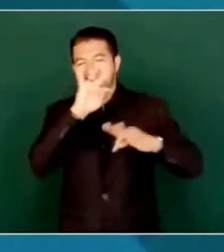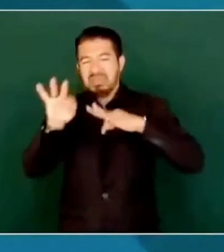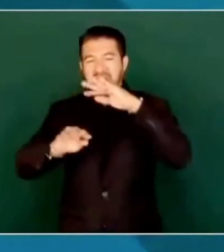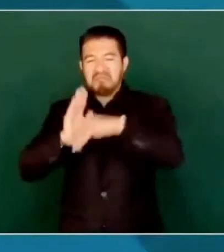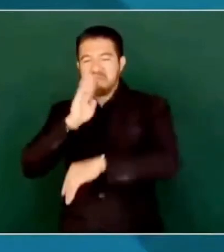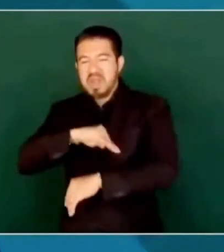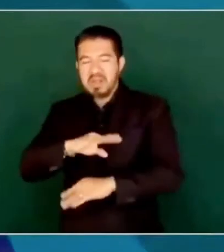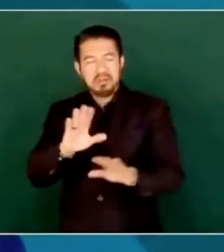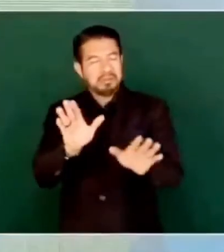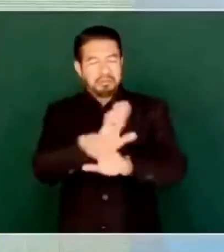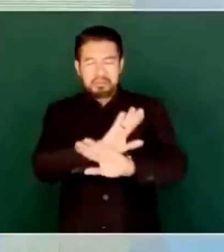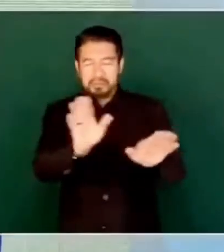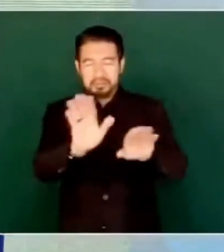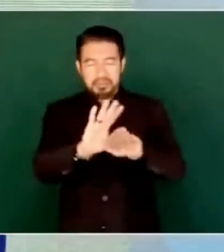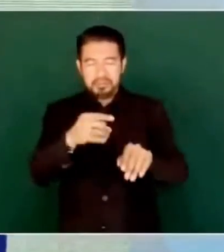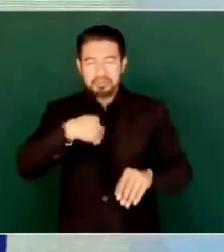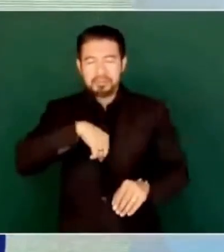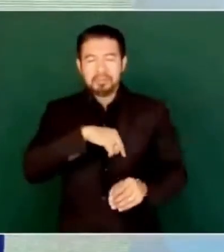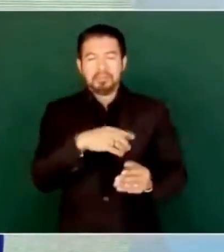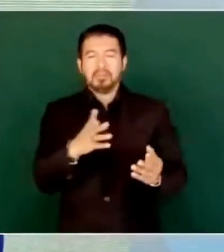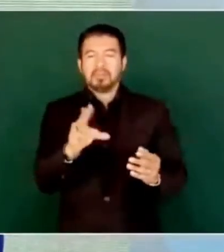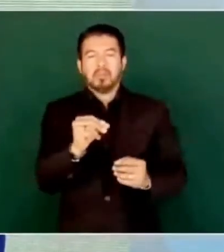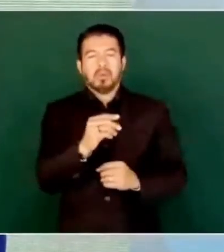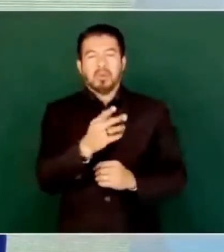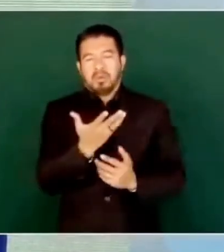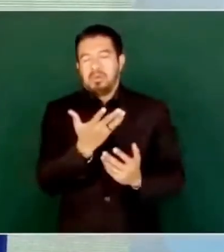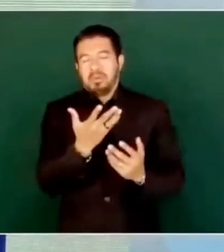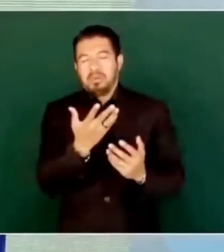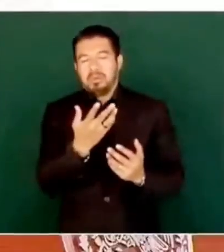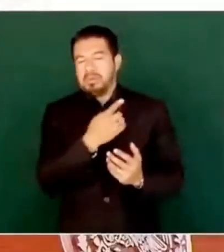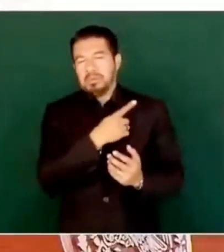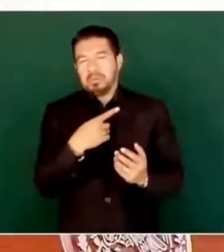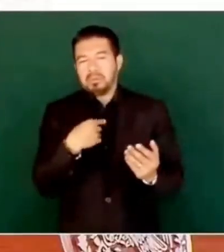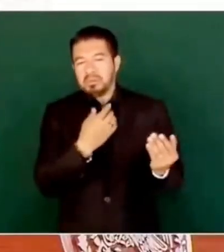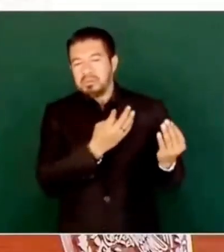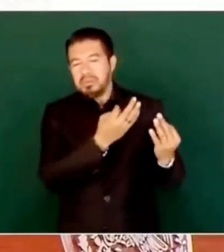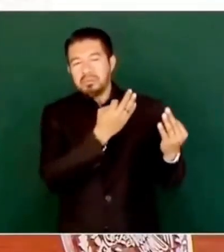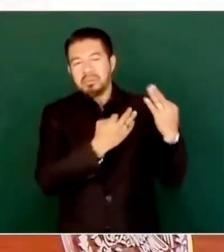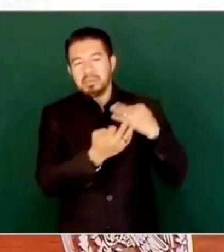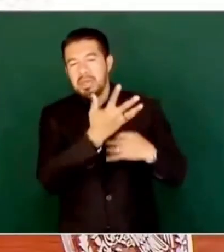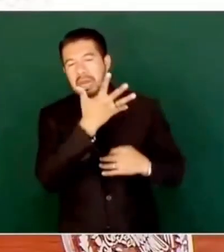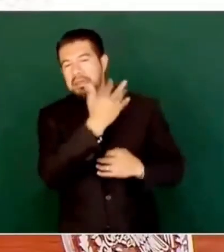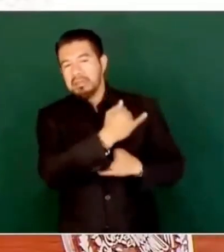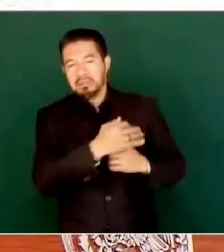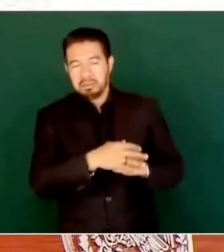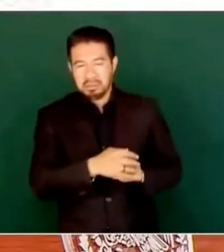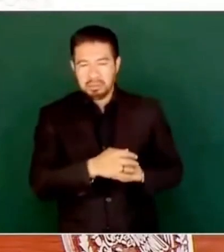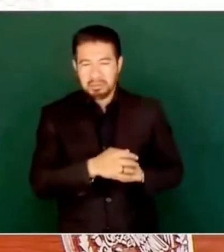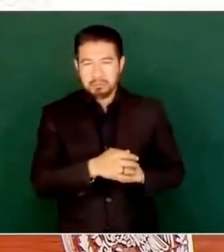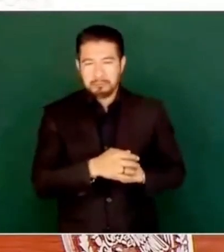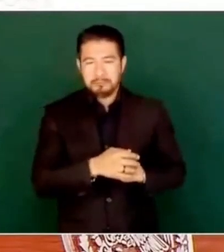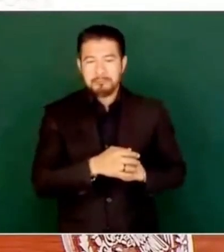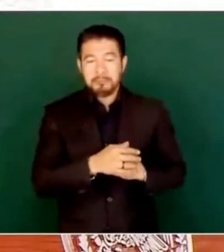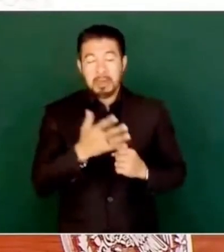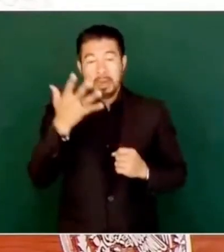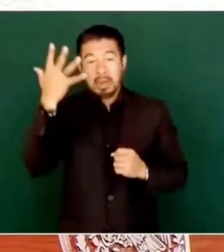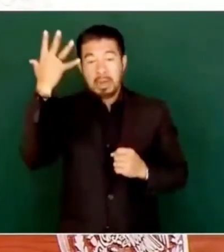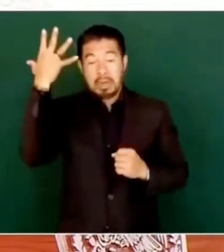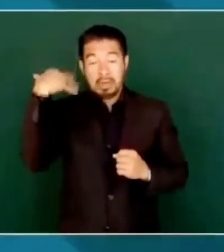el prestigio de México, de sus autoridades, que a diferencia de